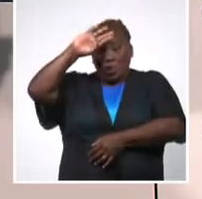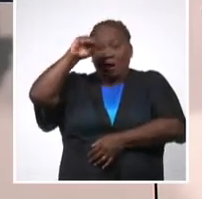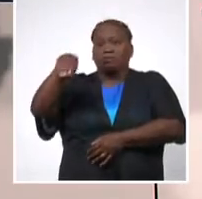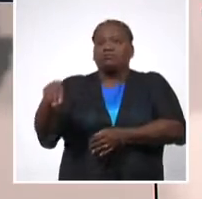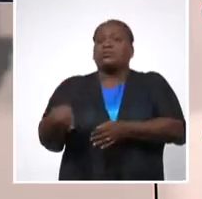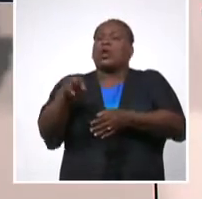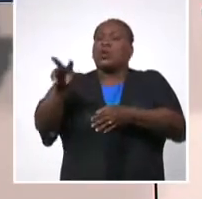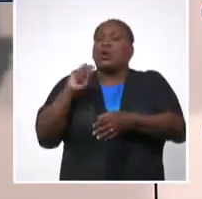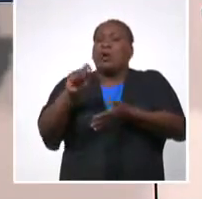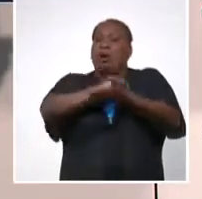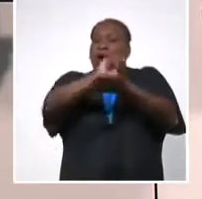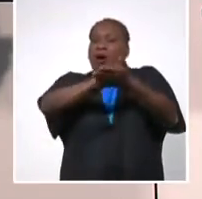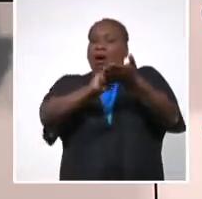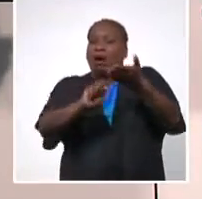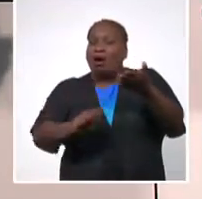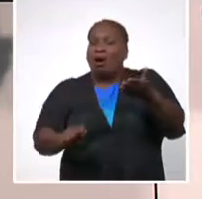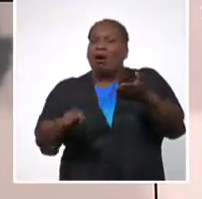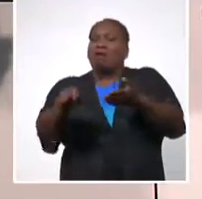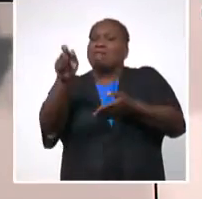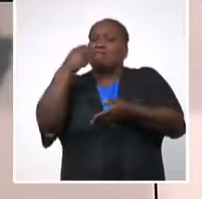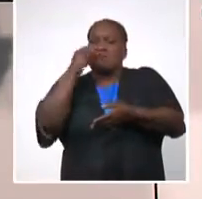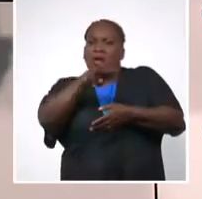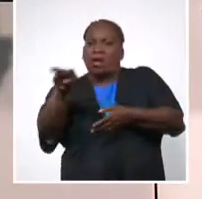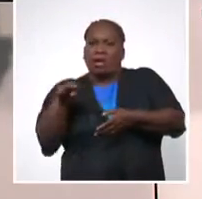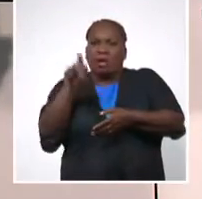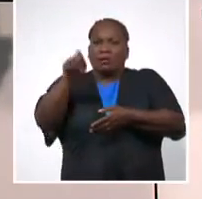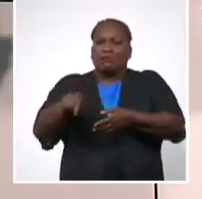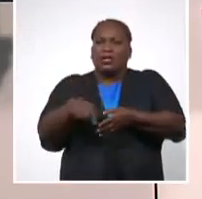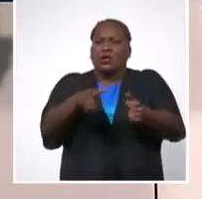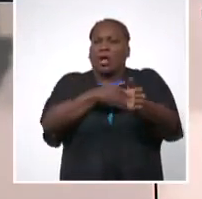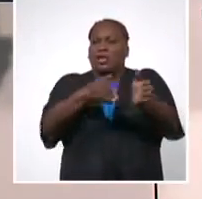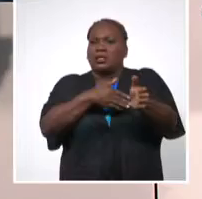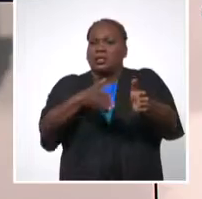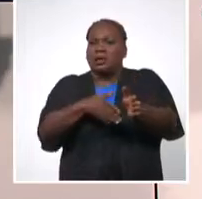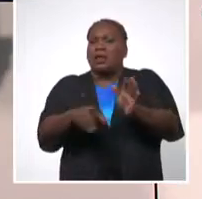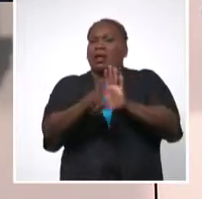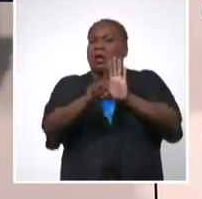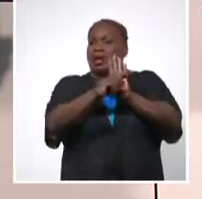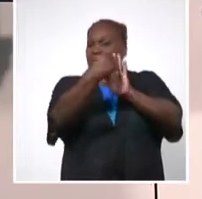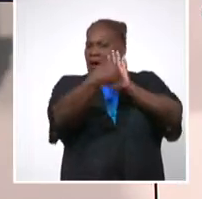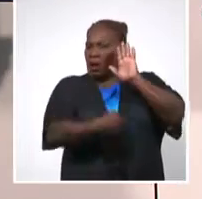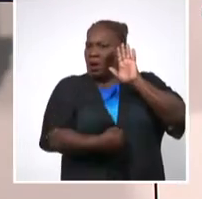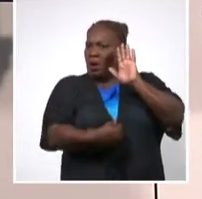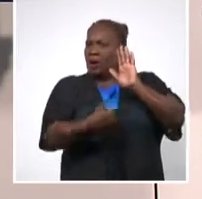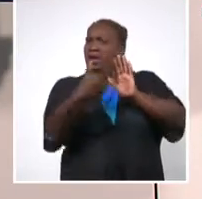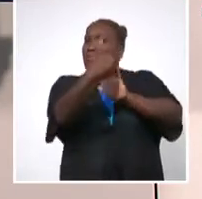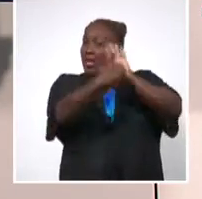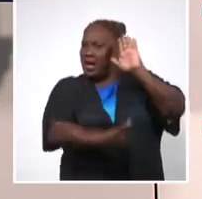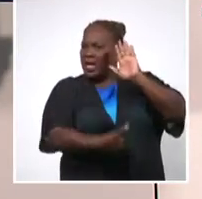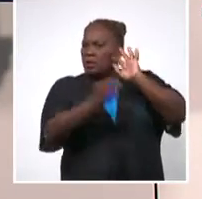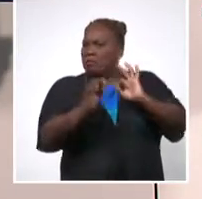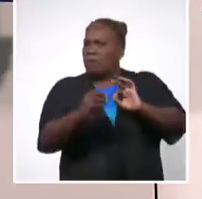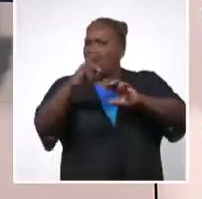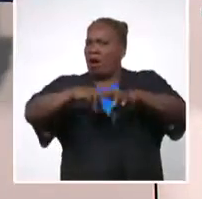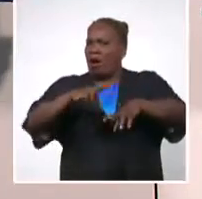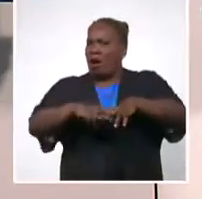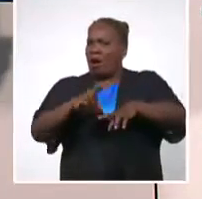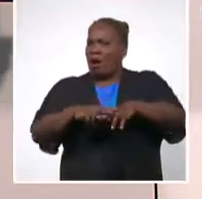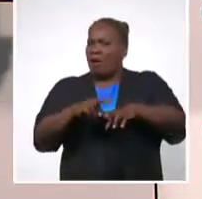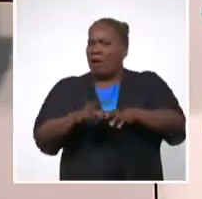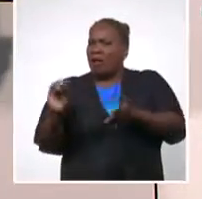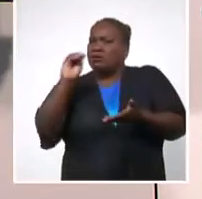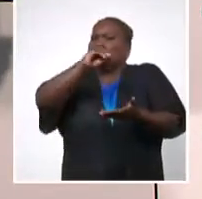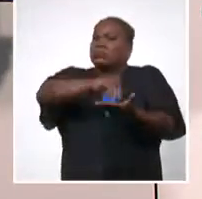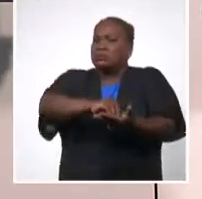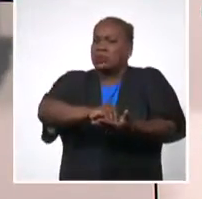decreto ante las manifestaciones de indisciplina tanto en los centros estatales como en las comunidades. Decreto que en La Habana tuvo su primera implementación